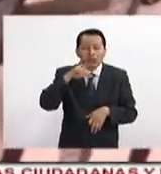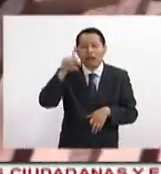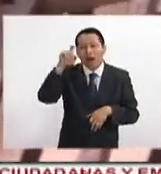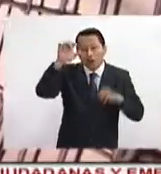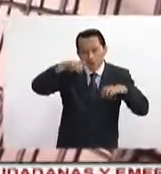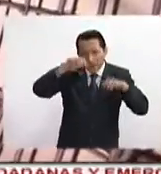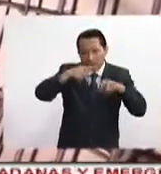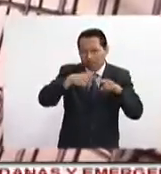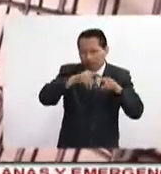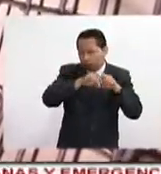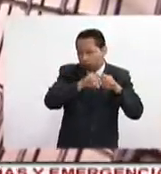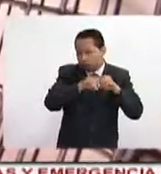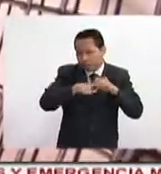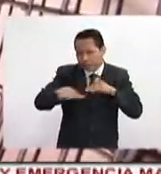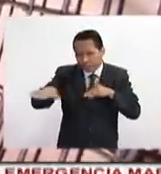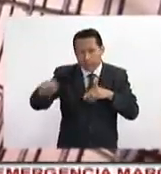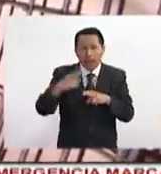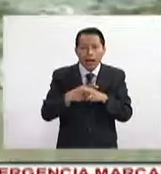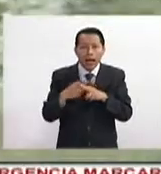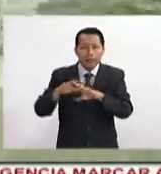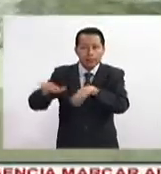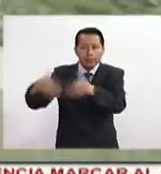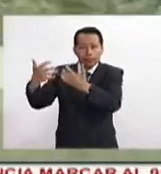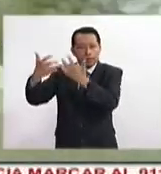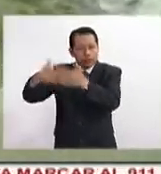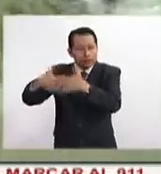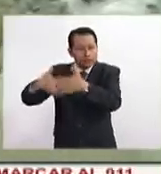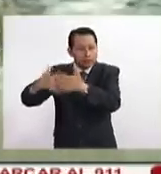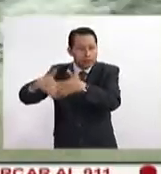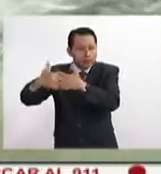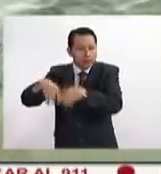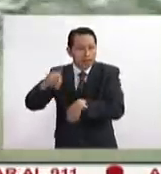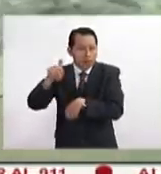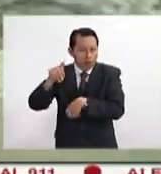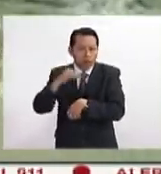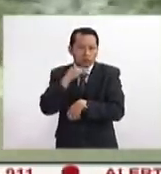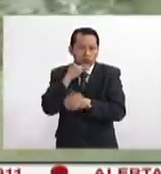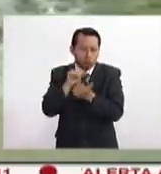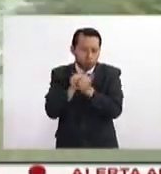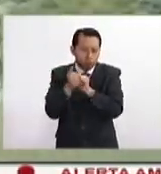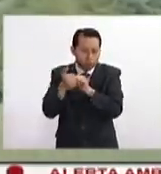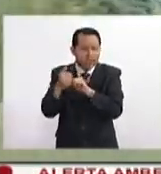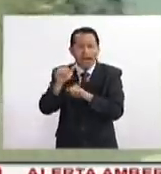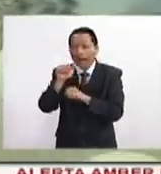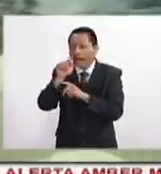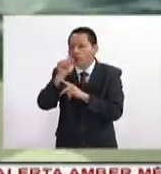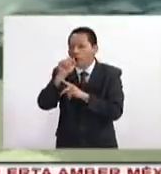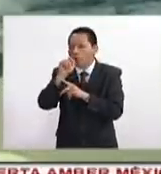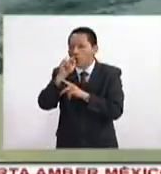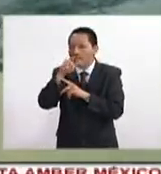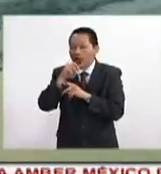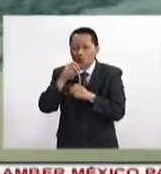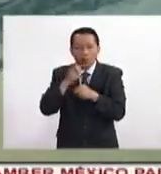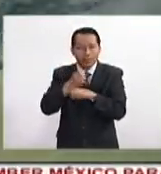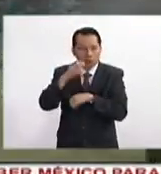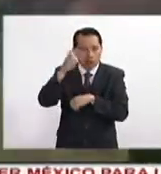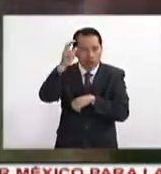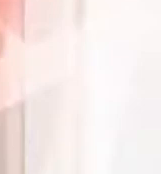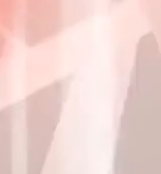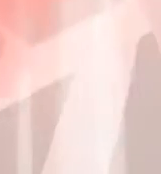Valle de México y las llevará hasta la planta de tratamiento de aguas residuales a Totonilco, en el estado de Hidalgo.